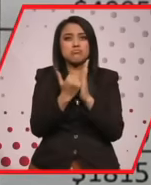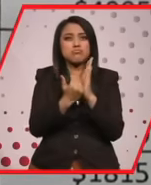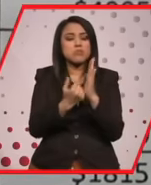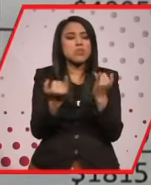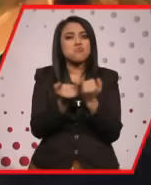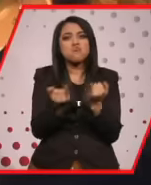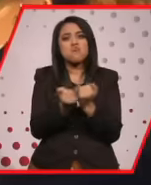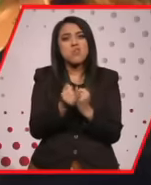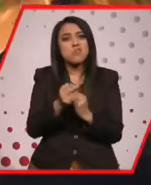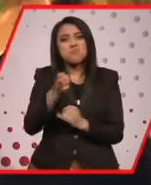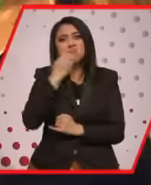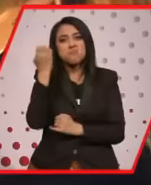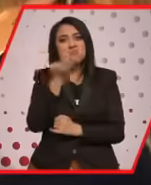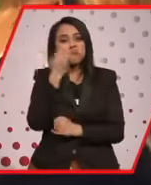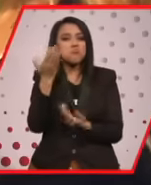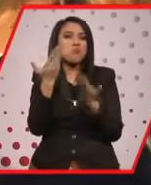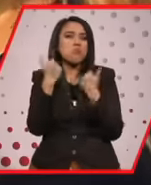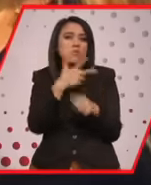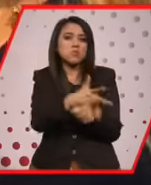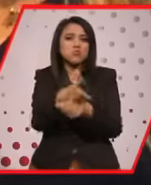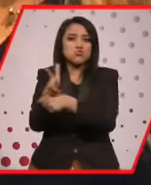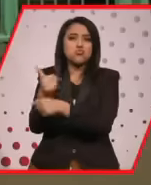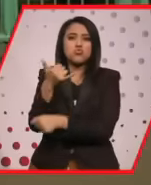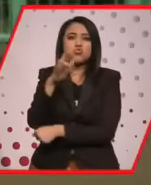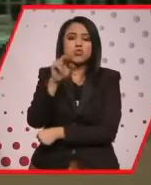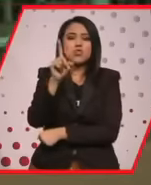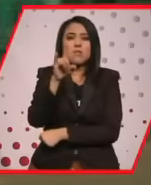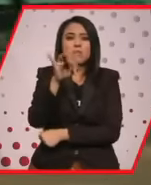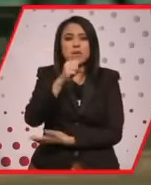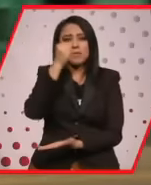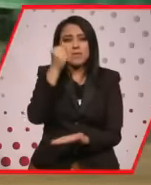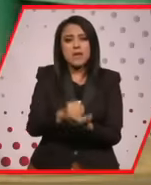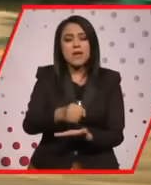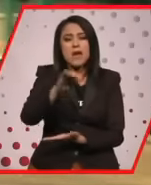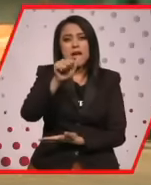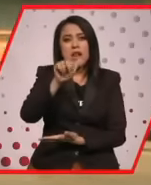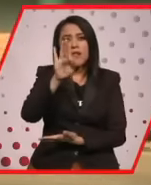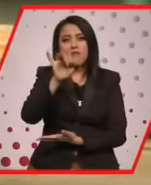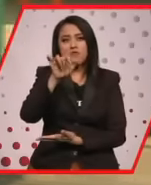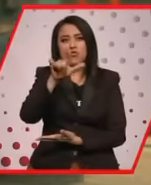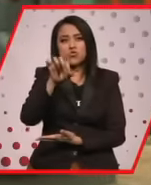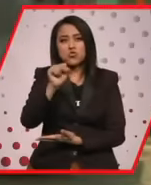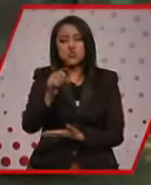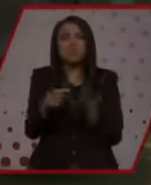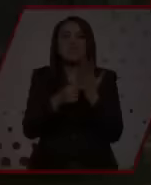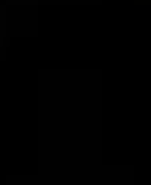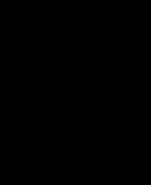esta escuela. Con imágenes de Yuridia Miguel, para quien corresponda, reportó Alfonso Vargas Torres.